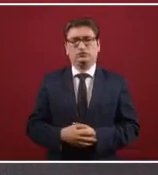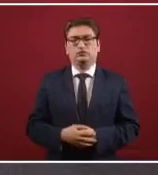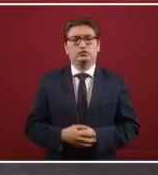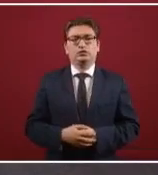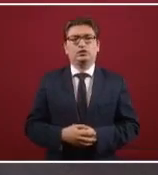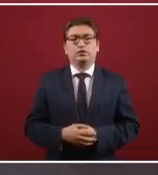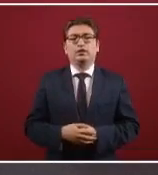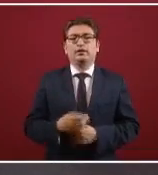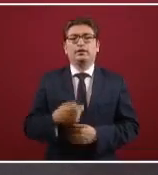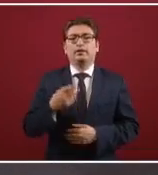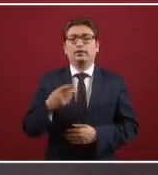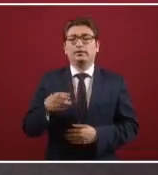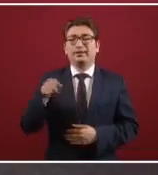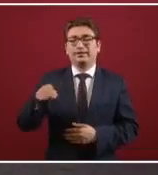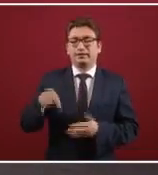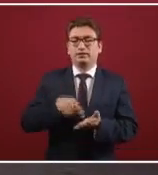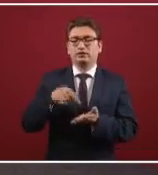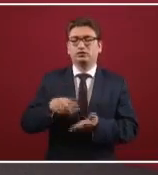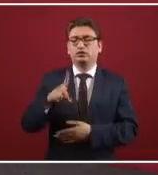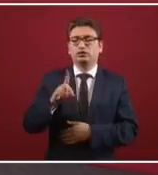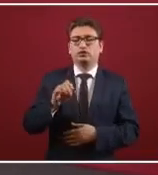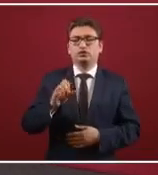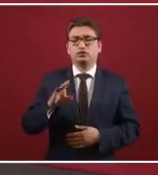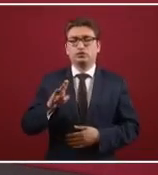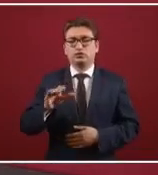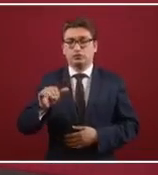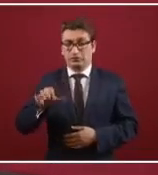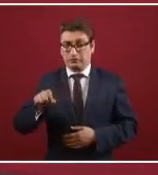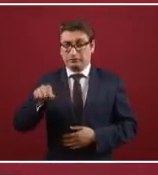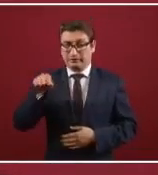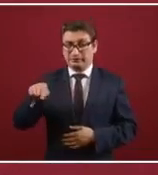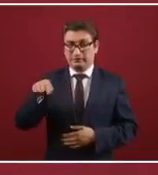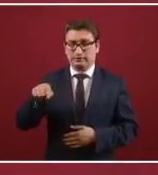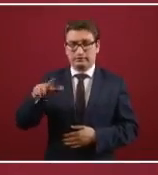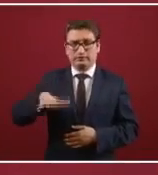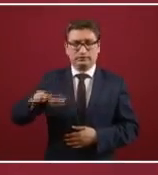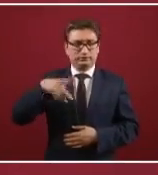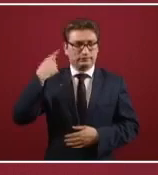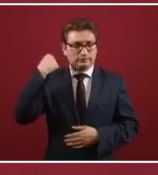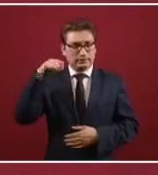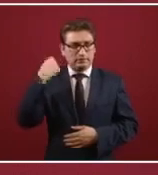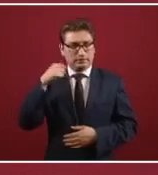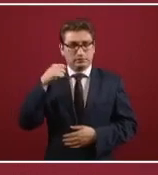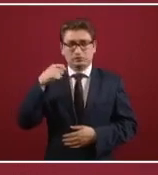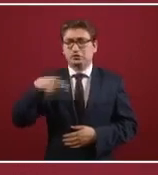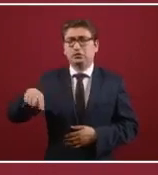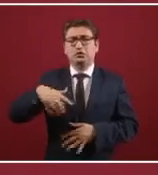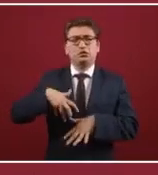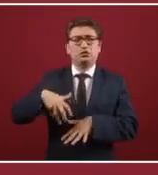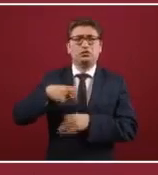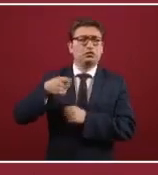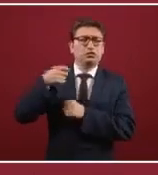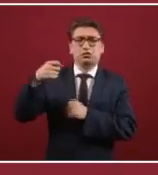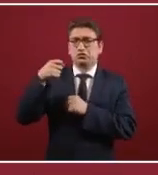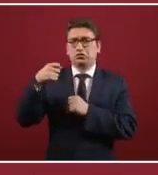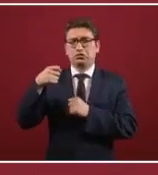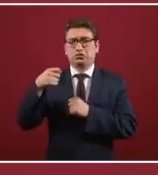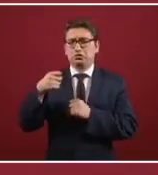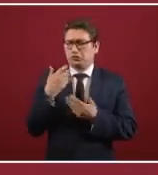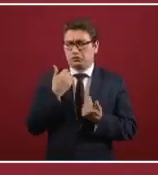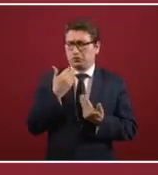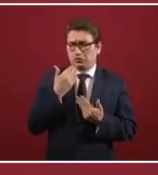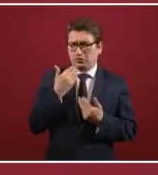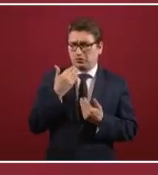en el caso de dos bocas no hay en tabasco oposición al contrario